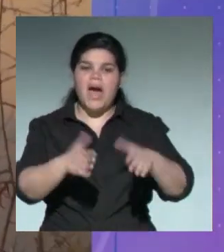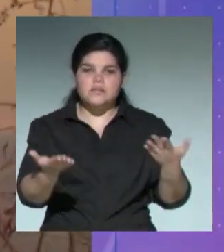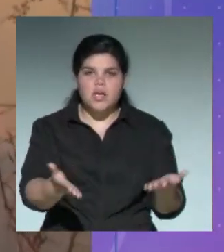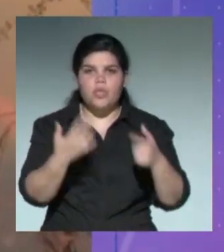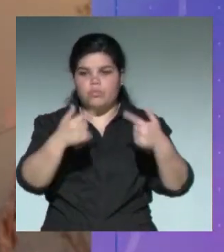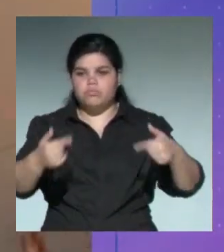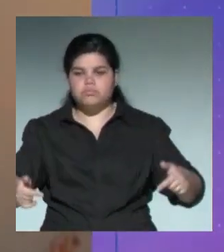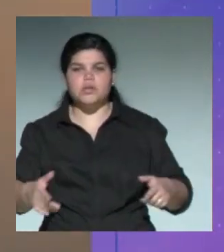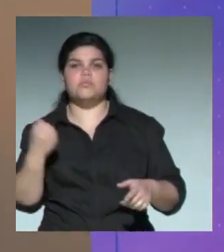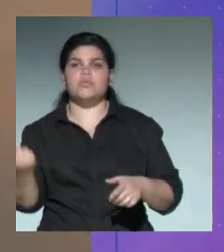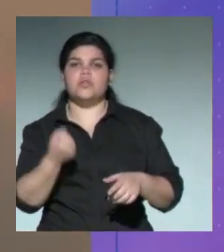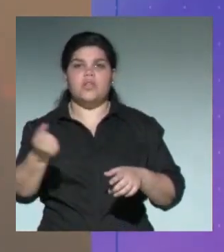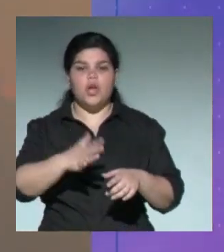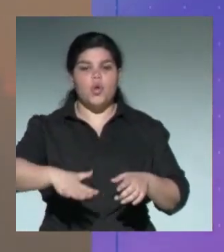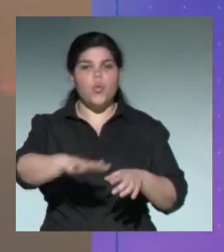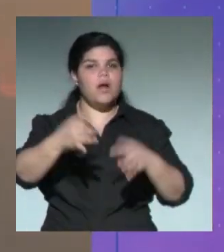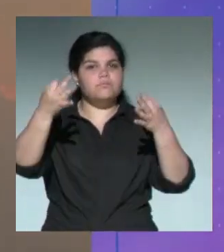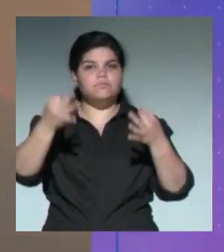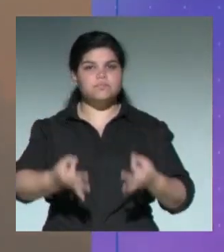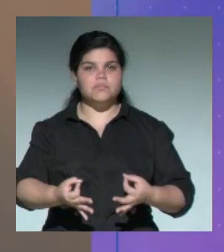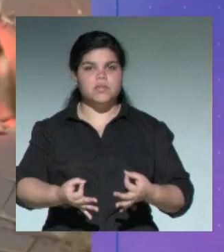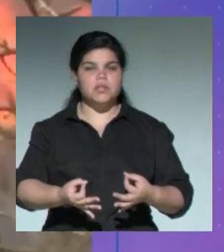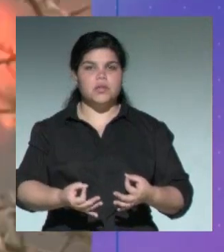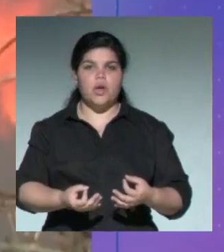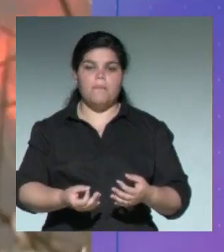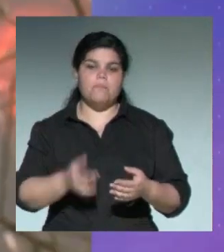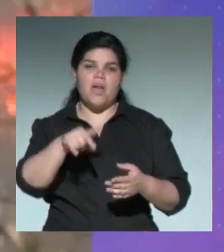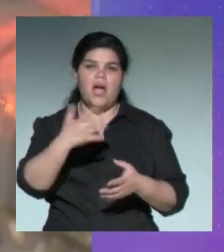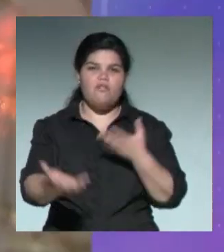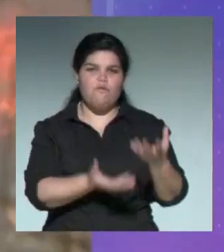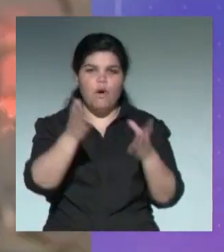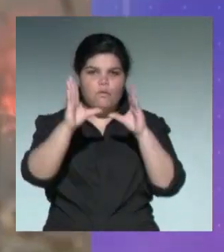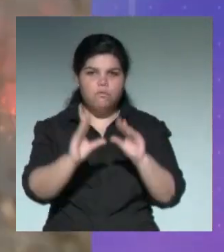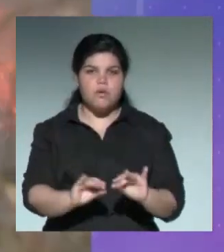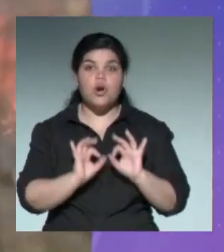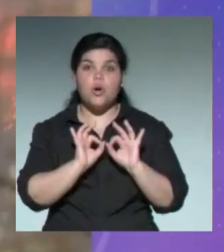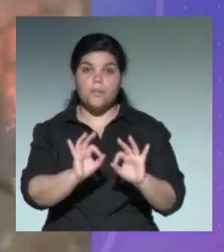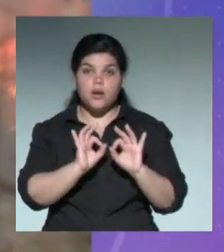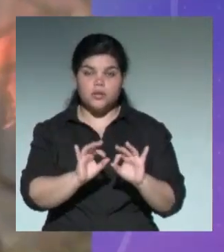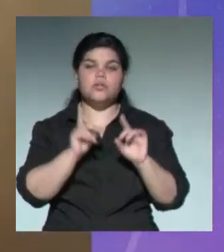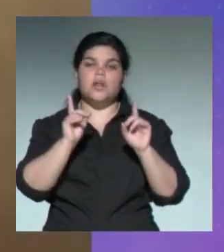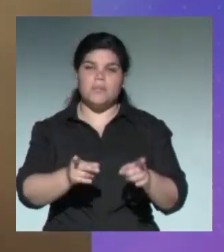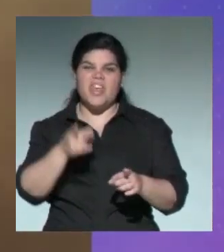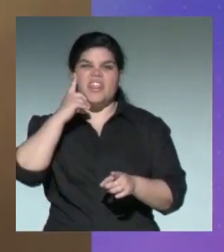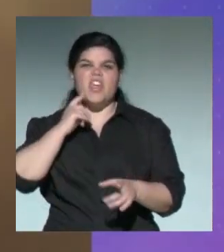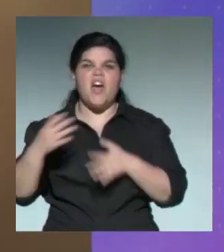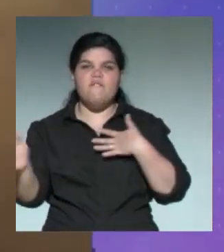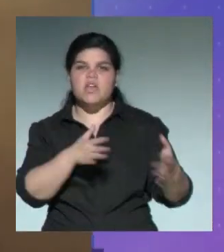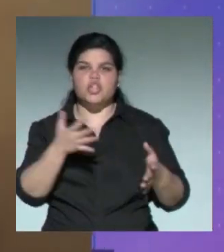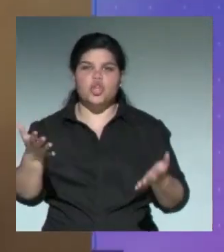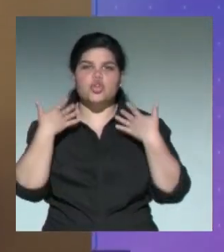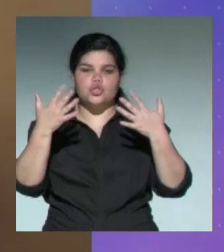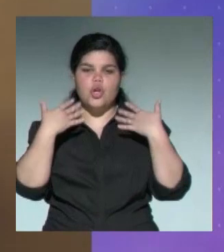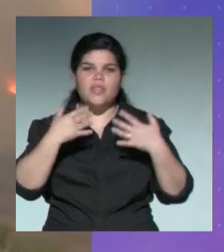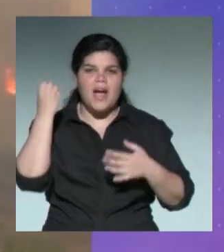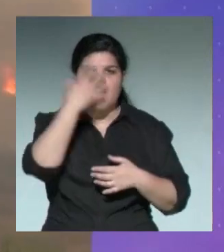hacerlo en lugares seguros, asegurarse de que esto esté apagado, tratar de evitar en estos días y en días de viento sonda hacer fuegos en el campo,